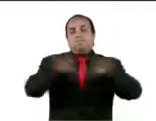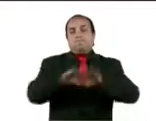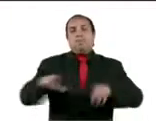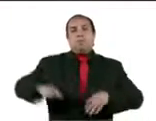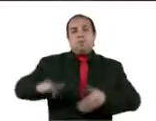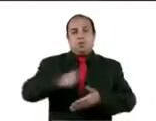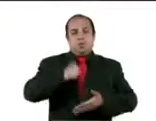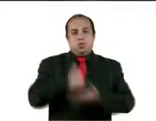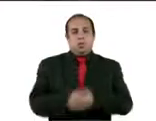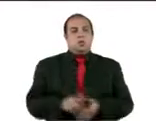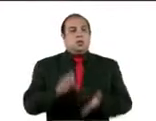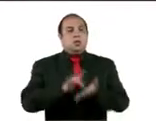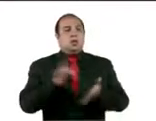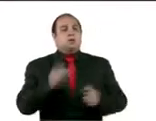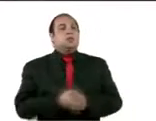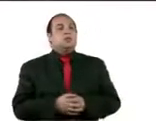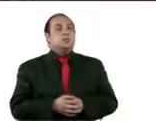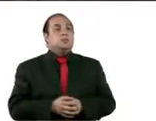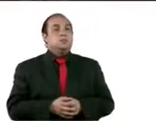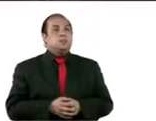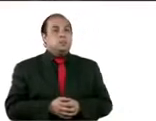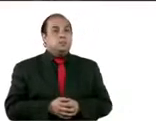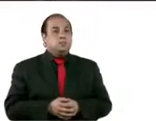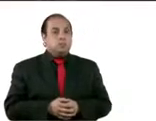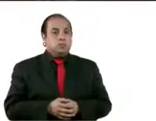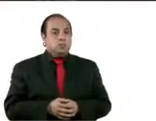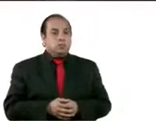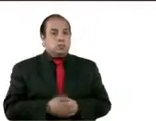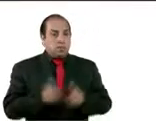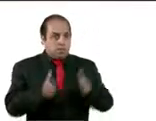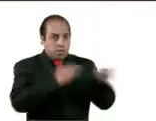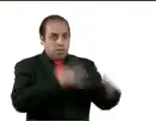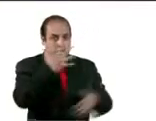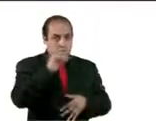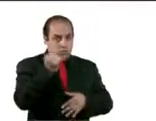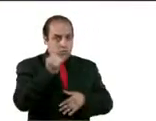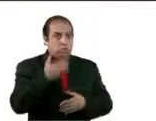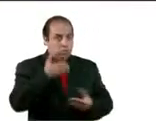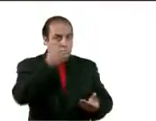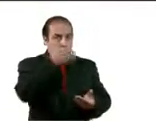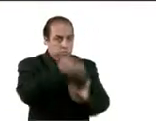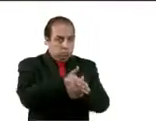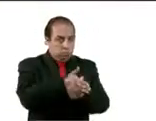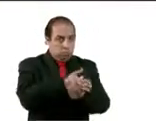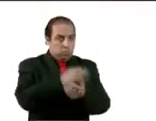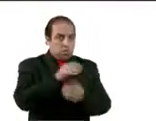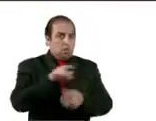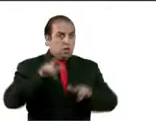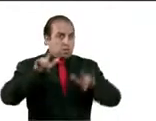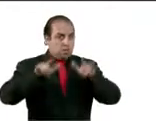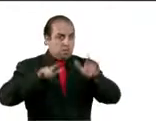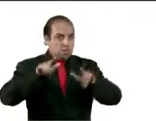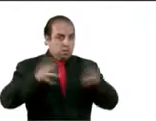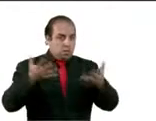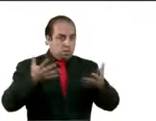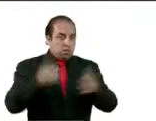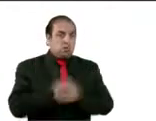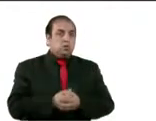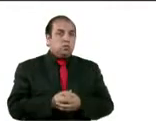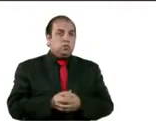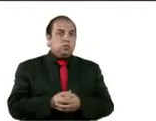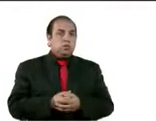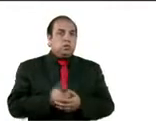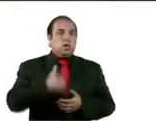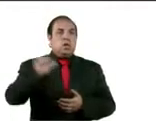Gracias, doctora. Y nada más, el 5 de junio sí asiste a esta feria que se hará, al Festival